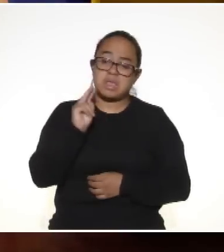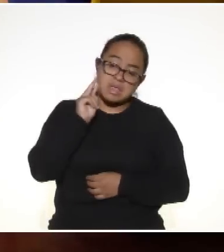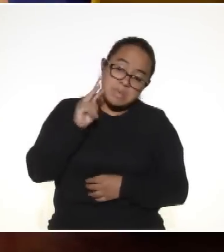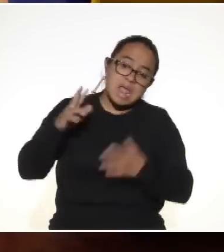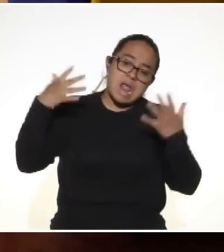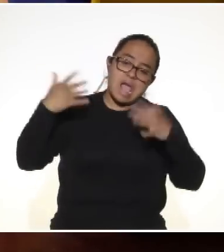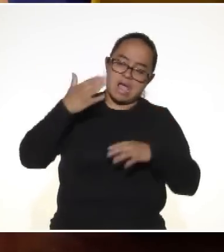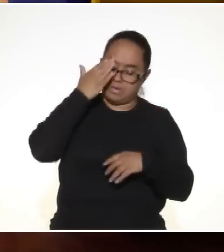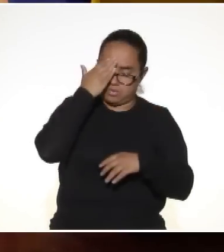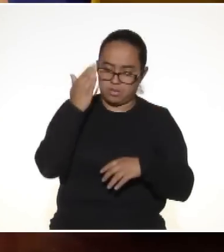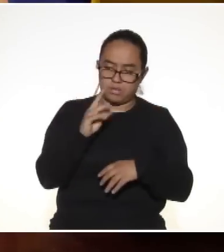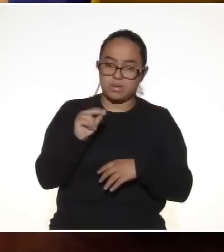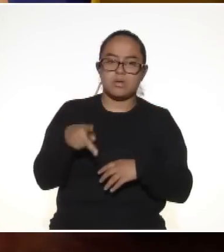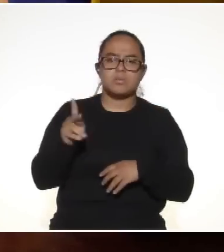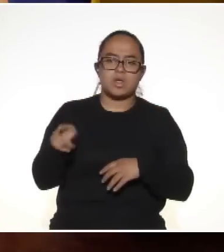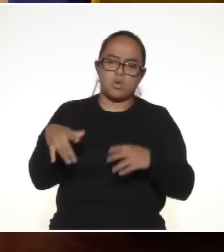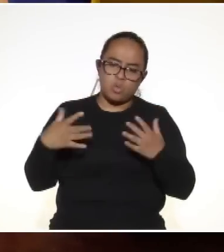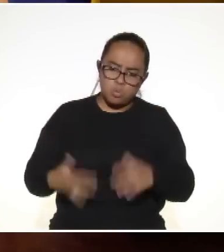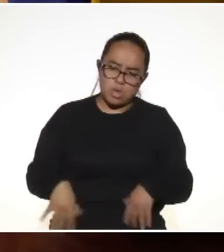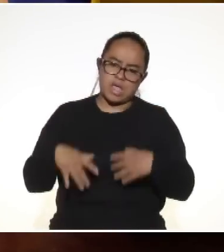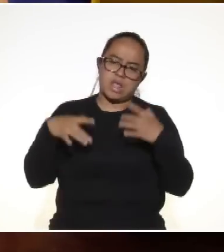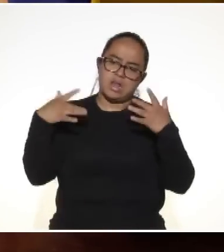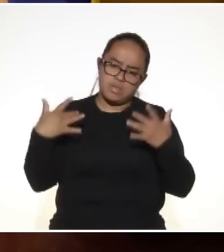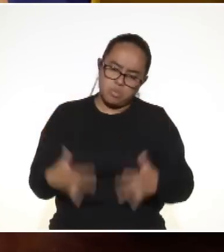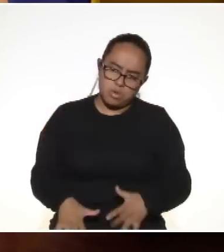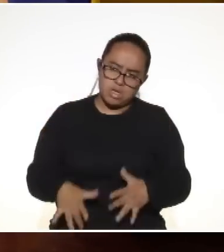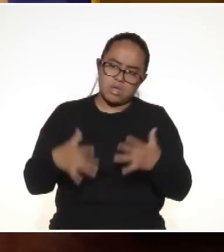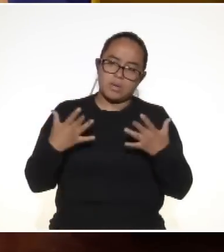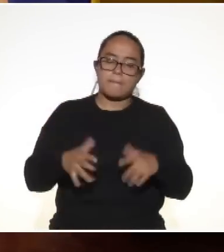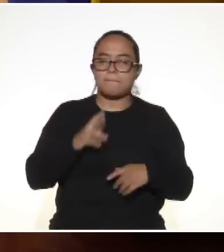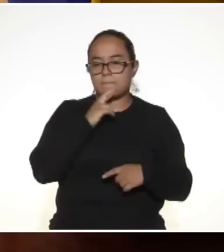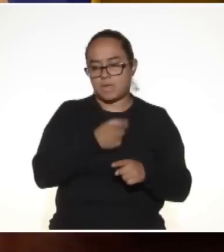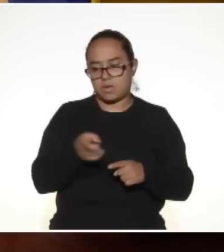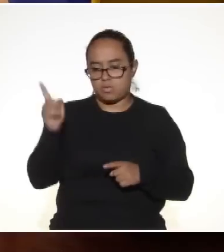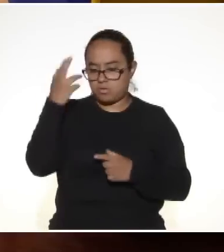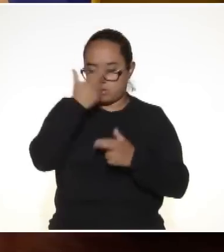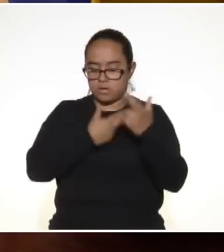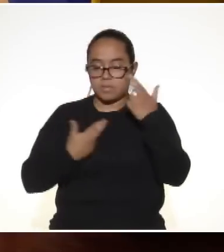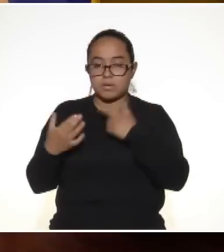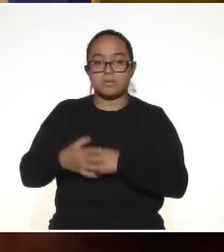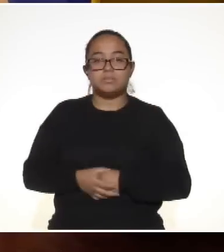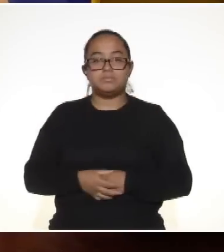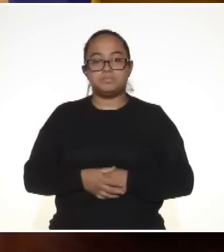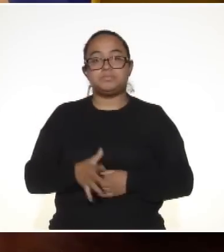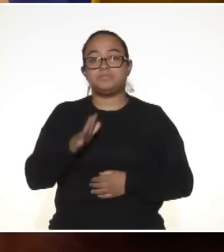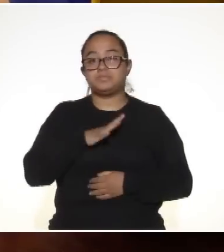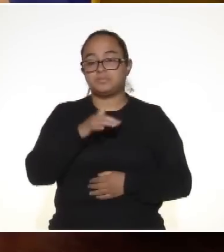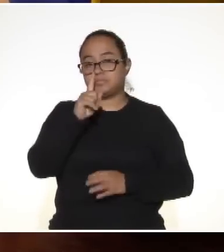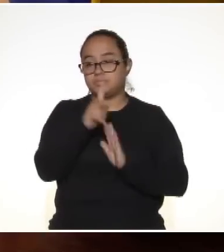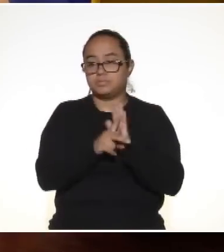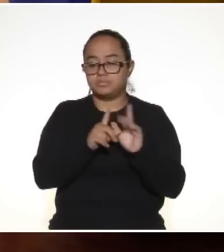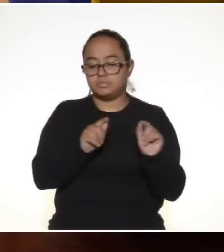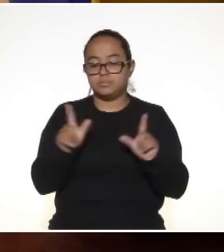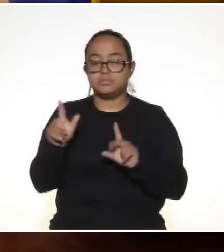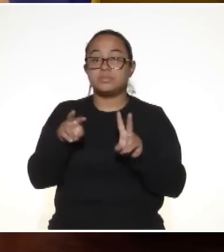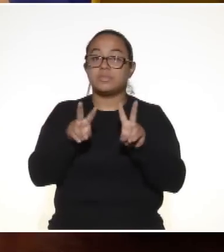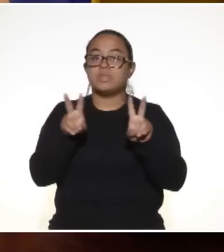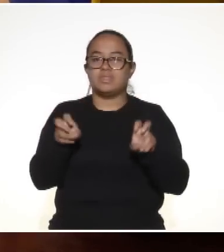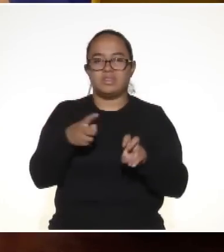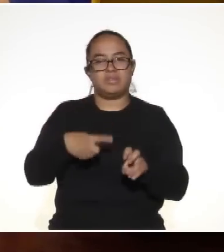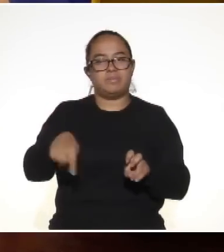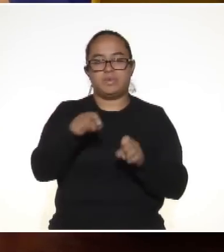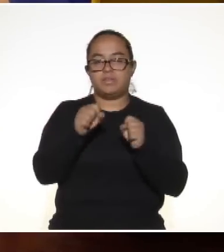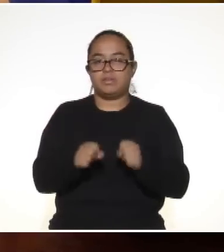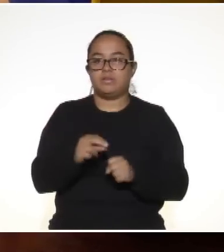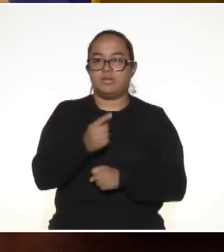aparatoso, pero Mejor checar. le duele, le duele, le duele, le duele. Hay que revisar. vámonos. Ok, tenemos una cápsula ahora que habla de un tema que no nos va a gustar